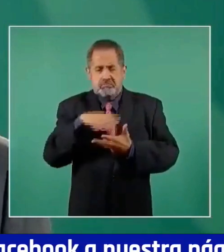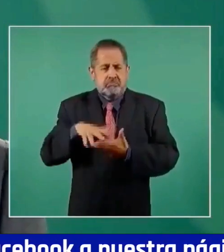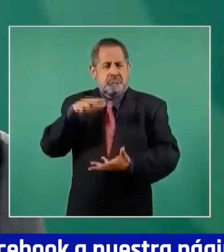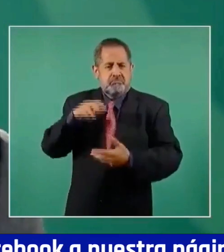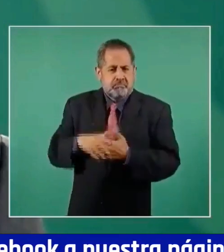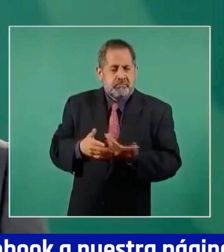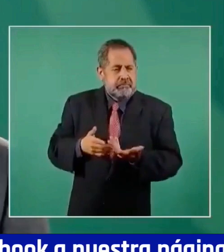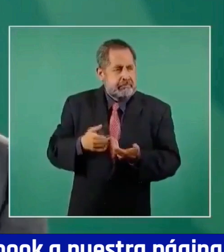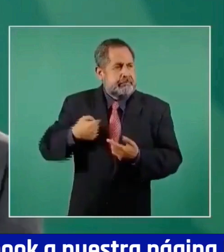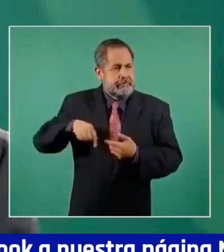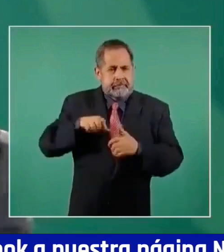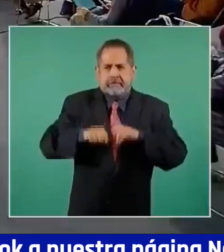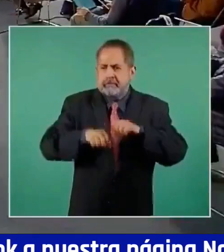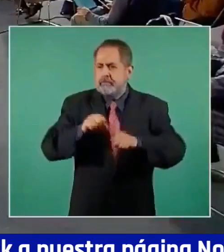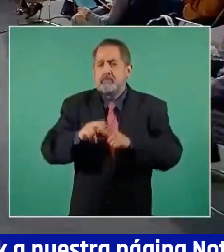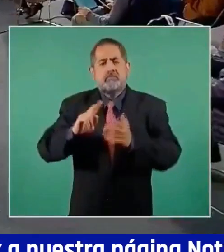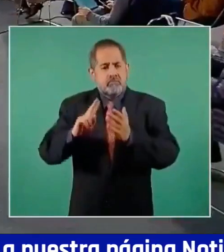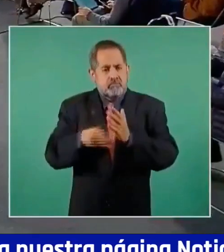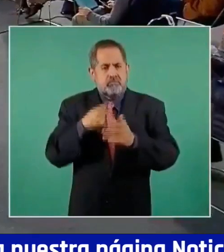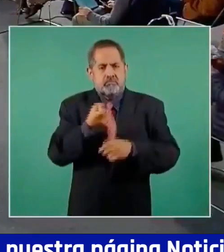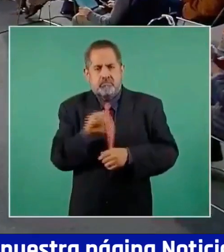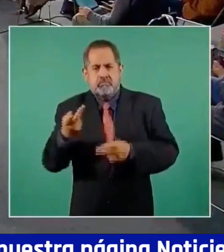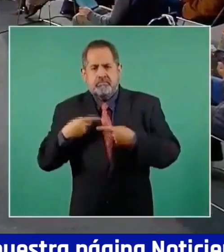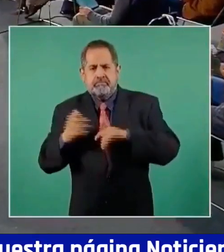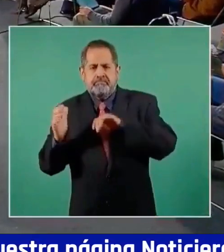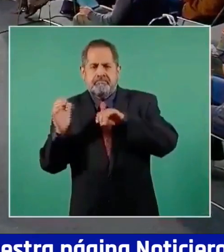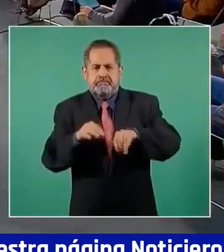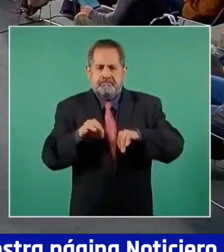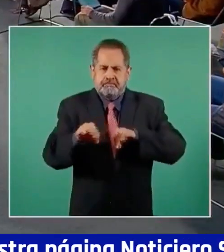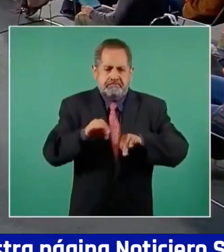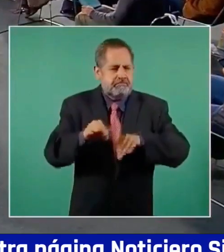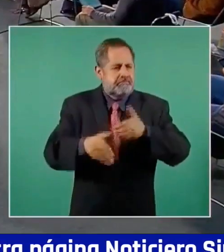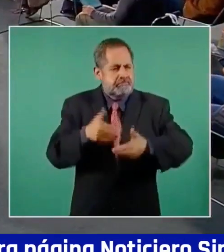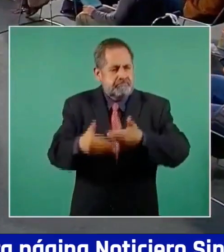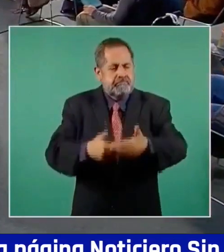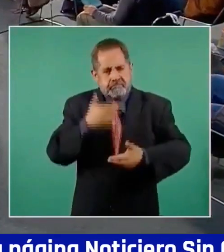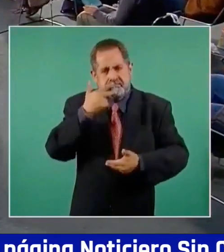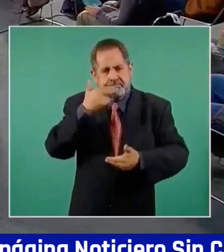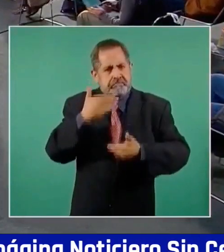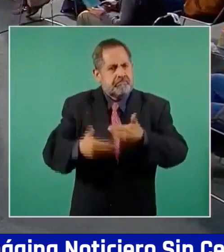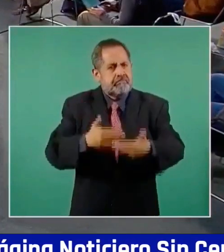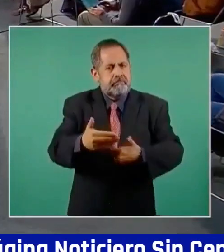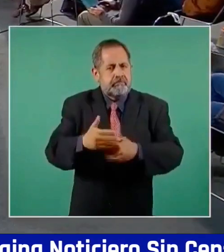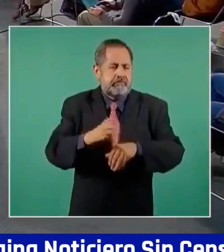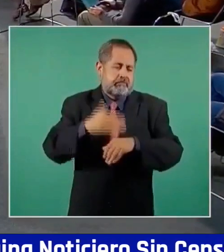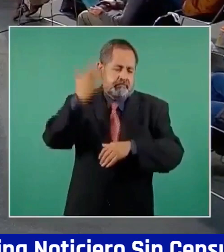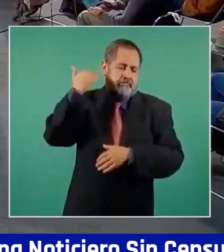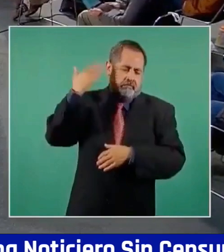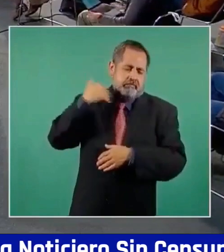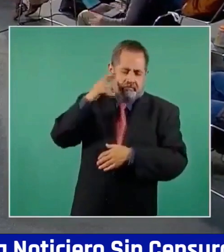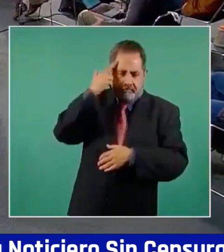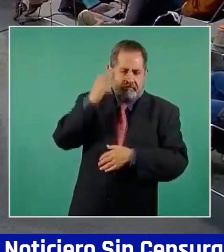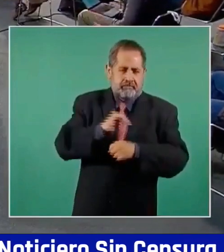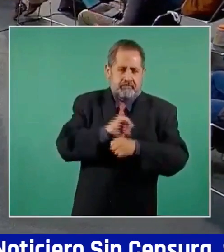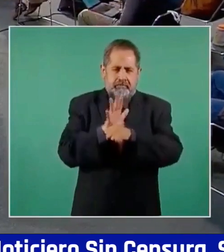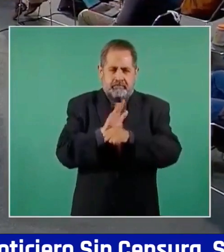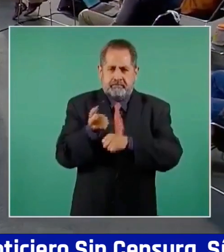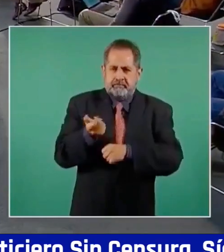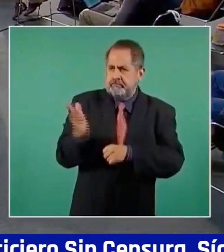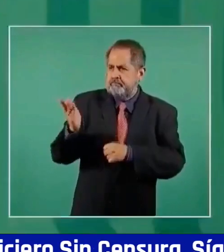Estamos recuperando todos los empleos que se perdieron por la